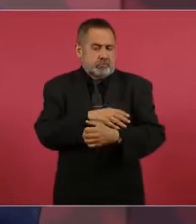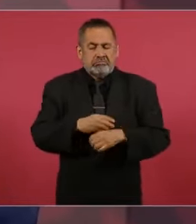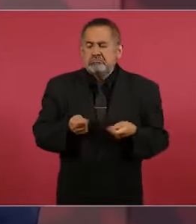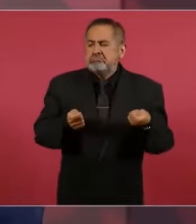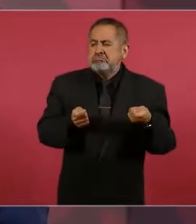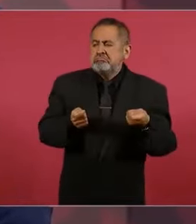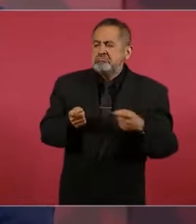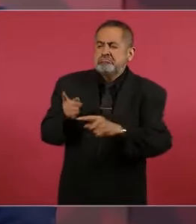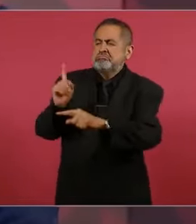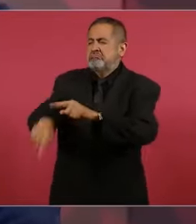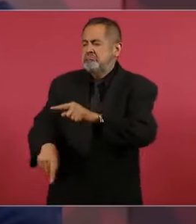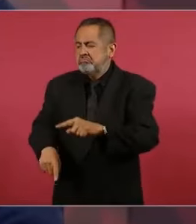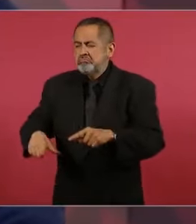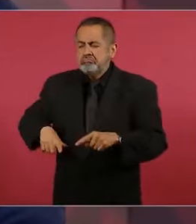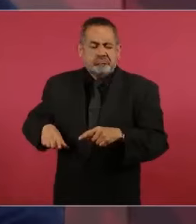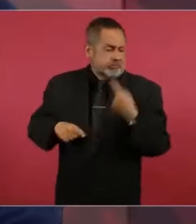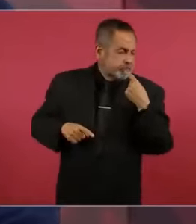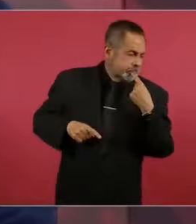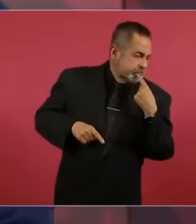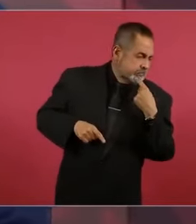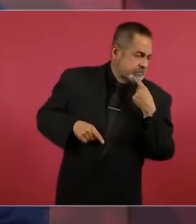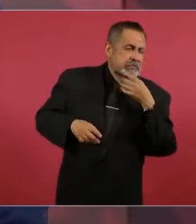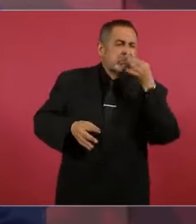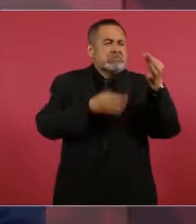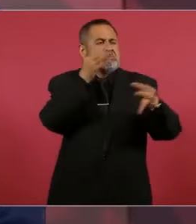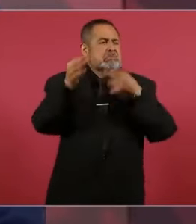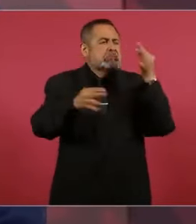Destituyen gobiernos,